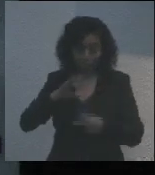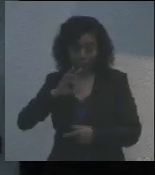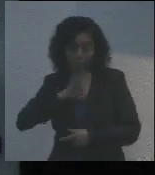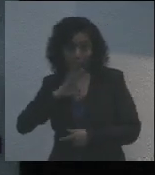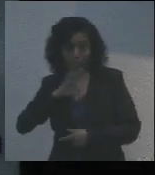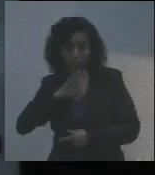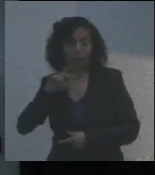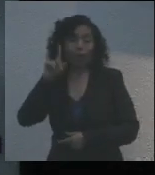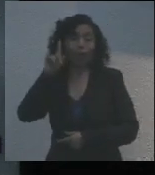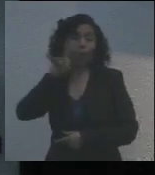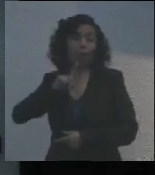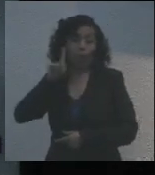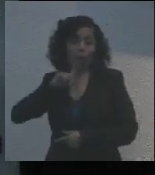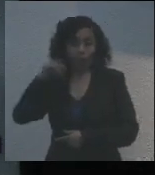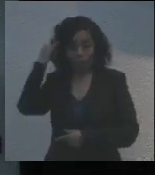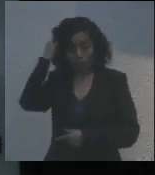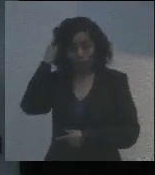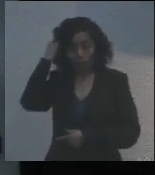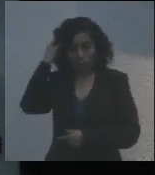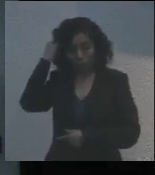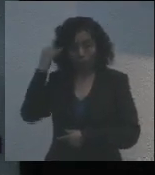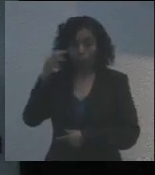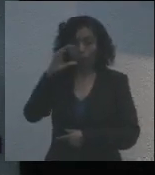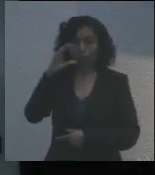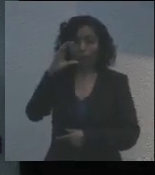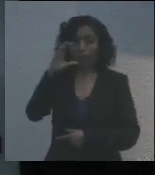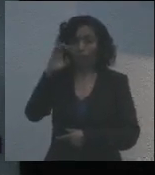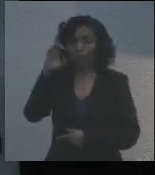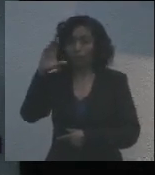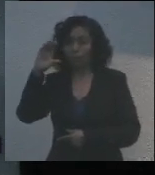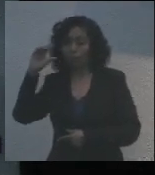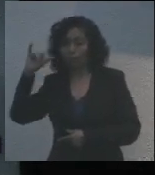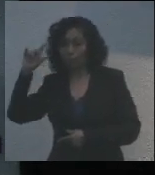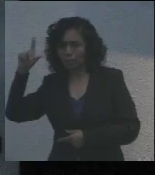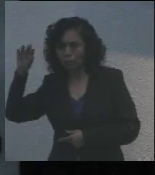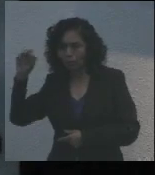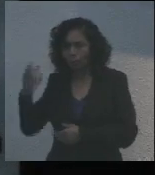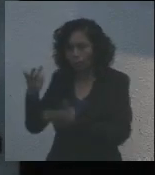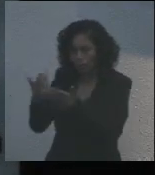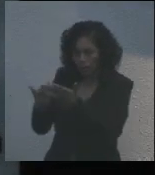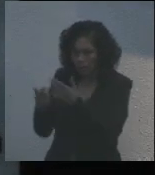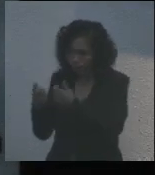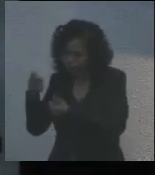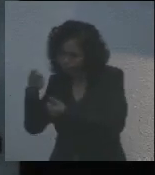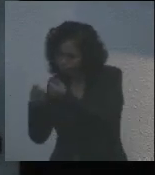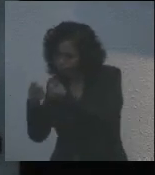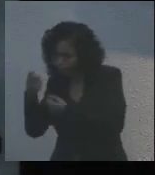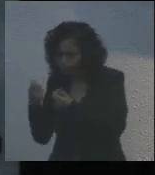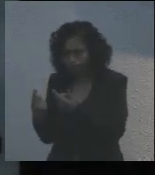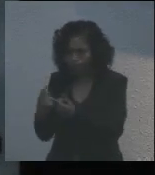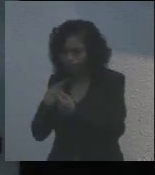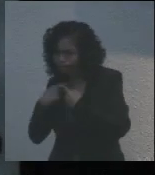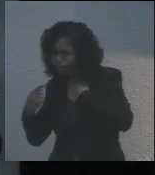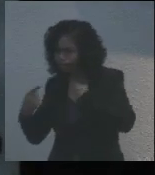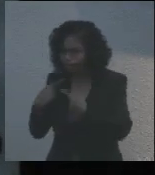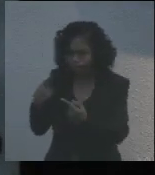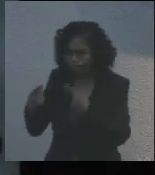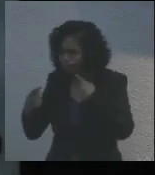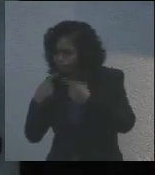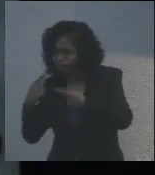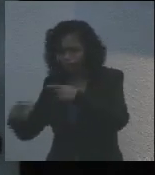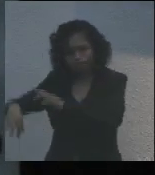mérito indígena maya Cecilio chi llevar a cabo las adecuaciones reglamentarias necesarias para su